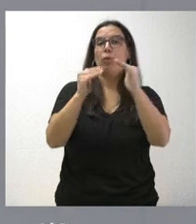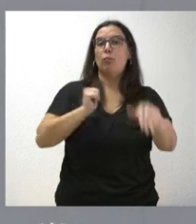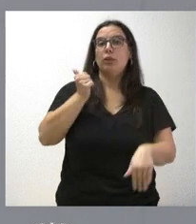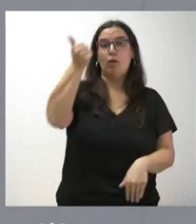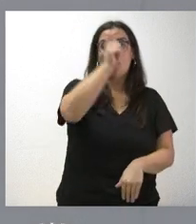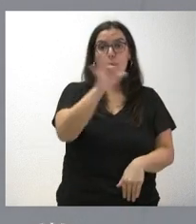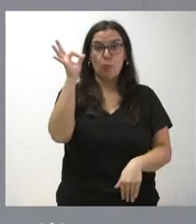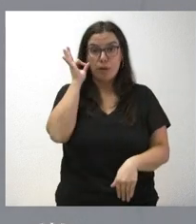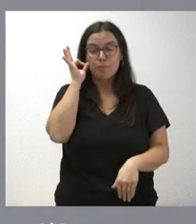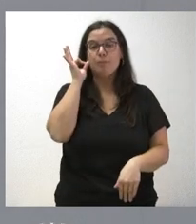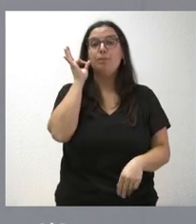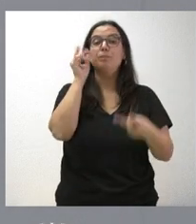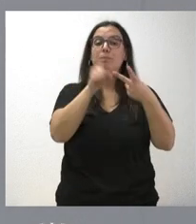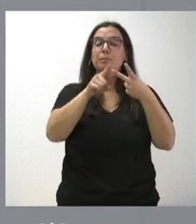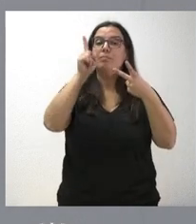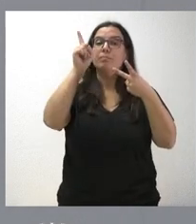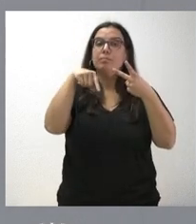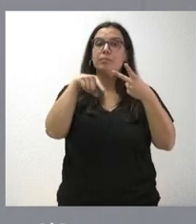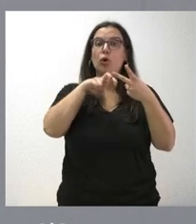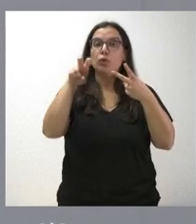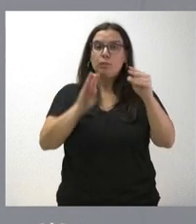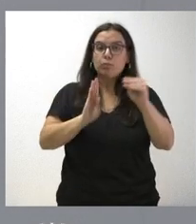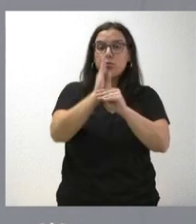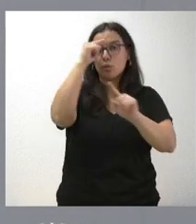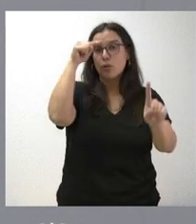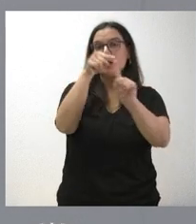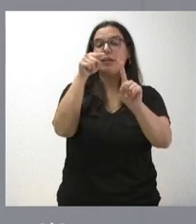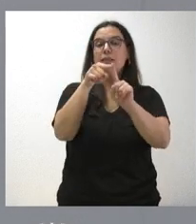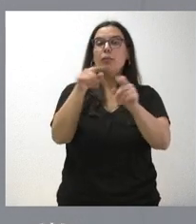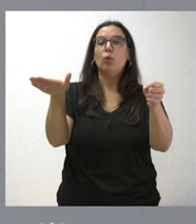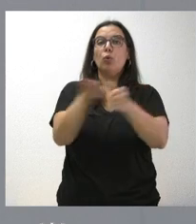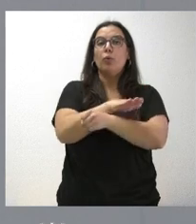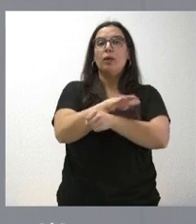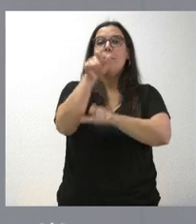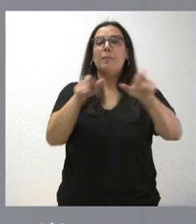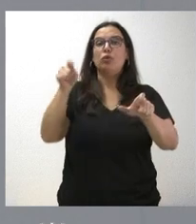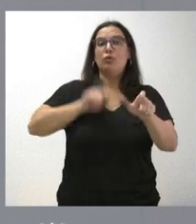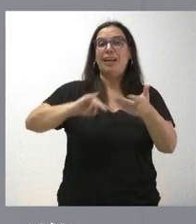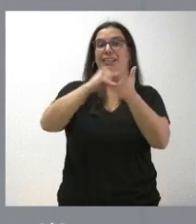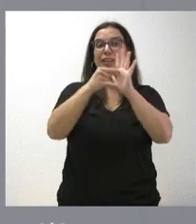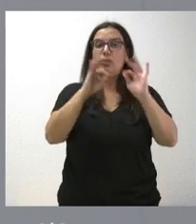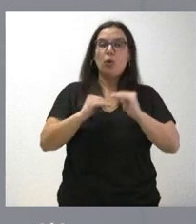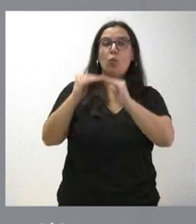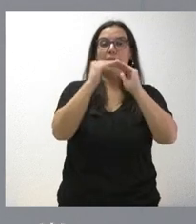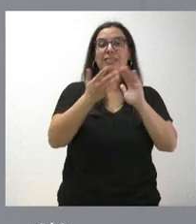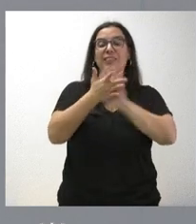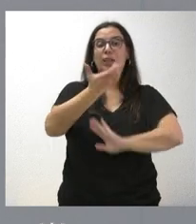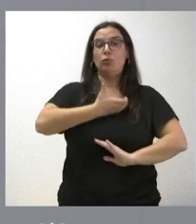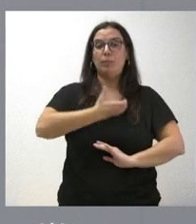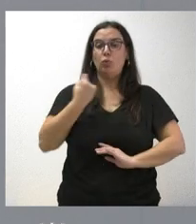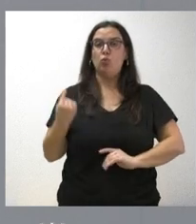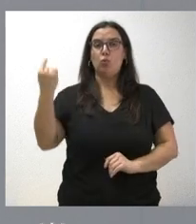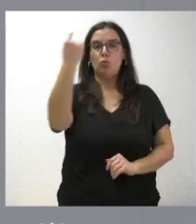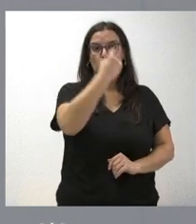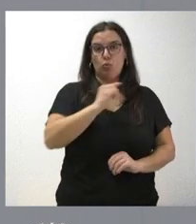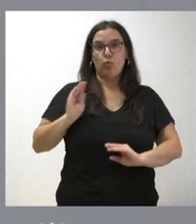mujeres y hombres y otra destinada a sufragar al personal técnico de igualdad uno por cada entidad local el